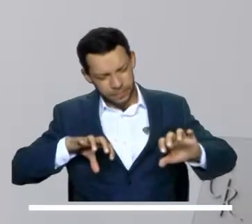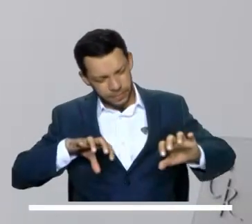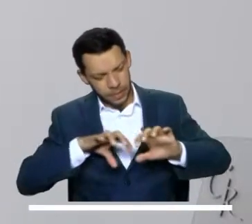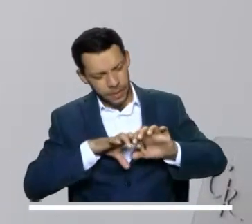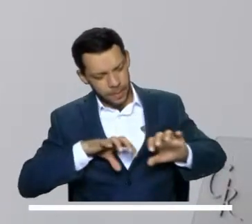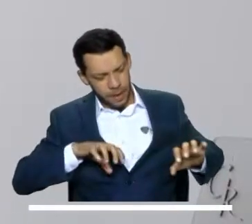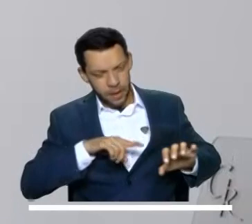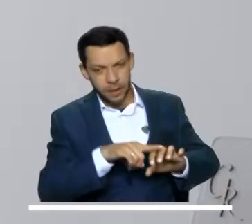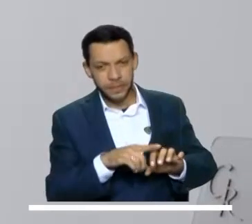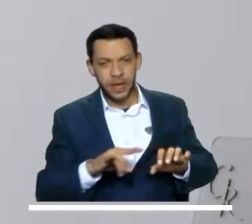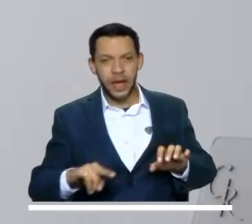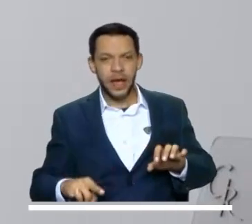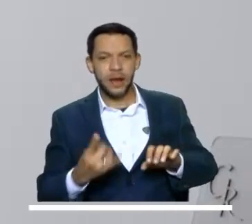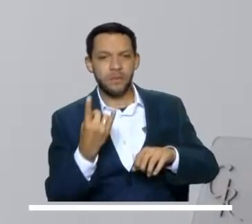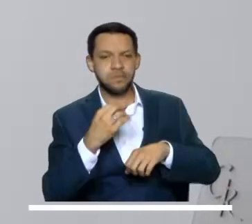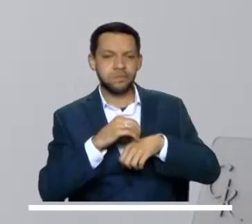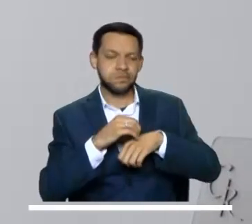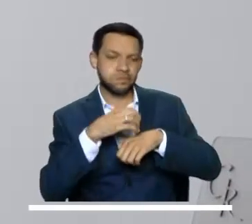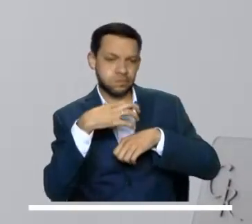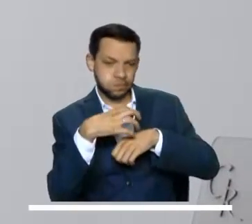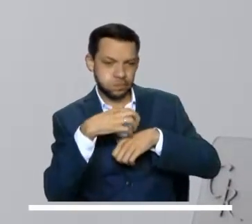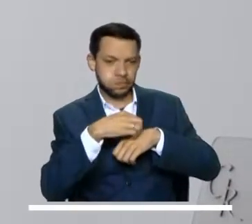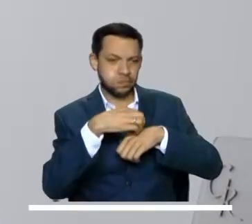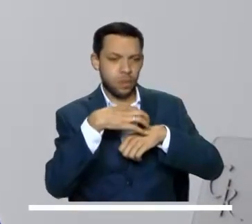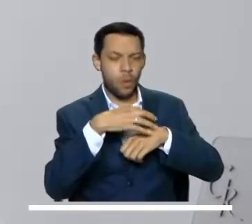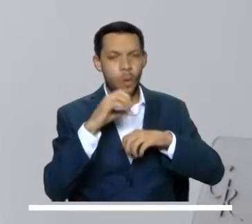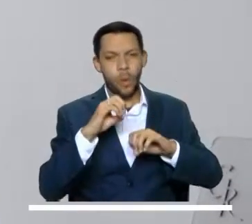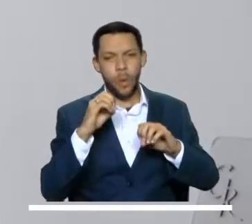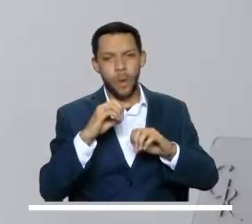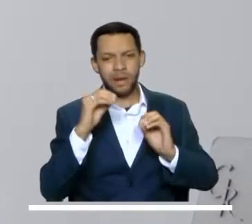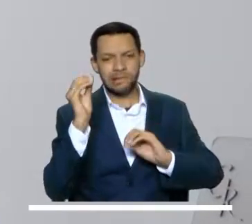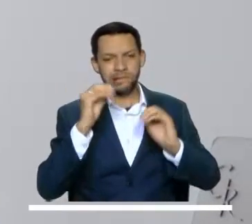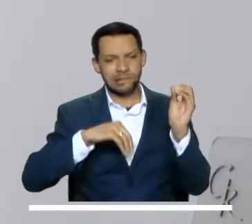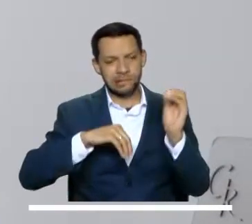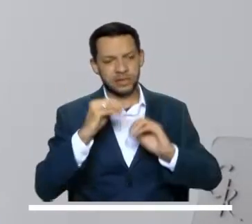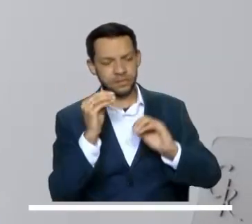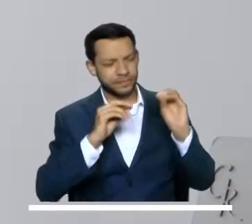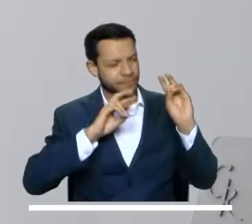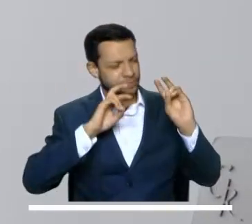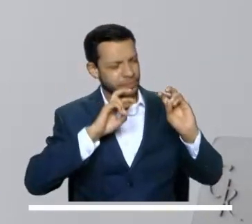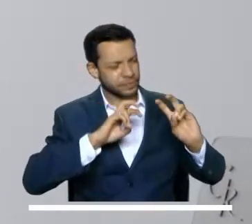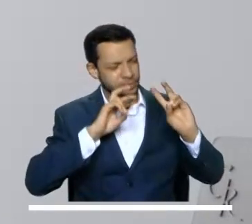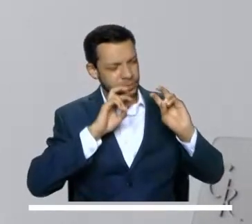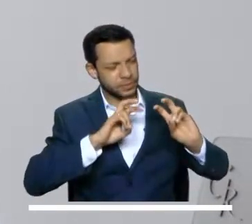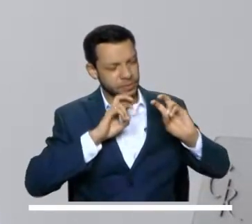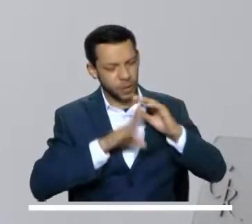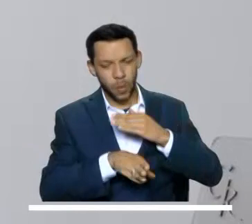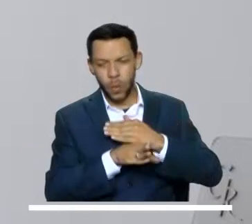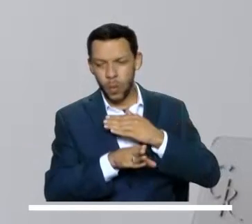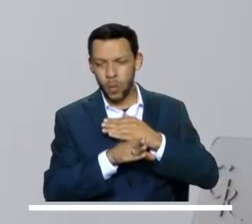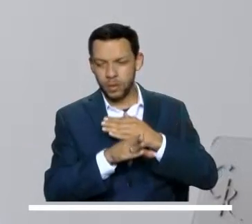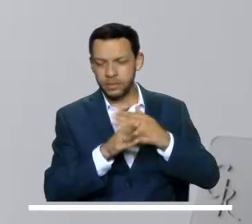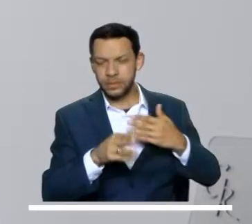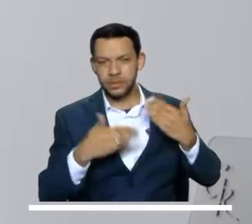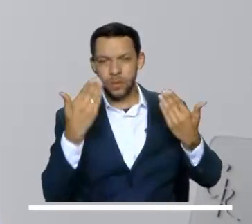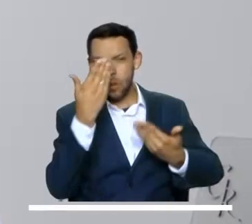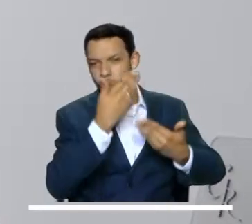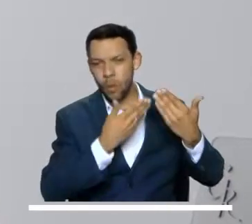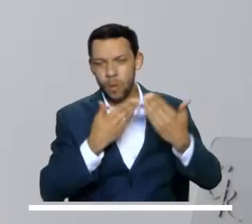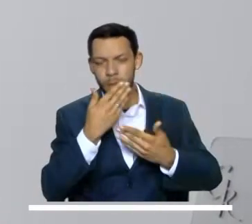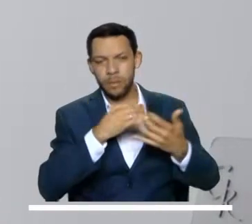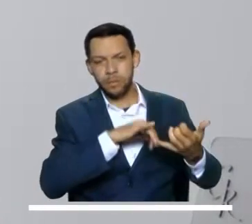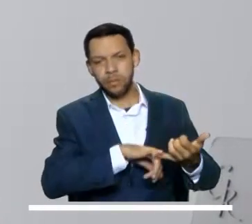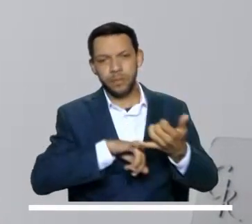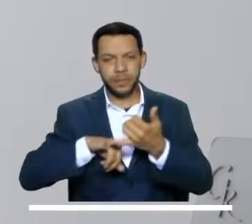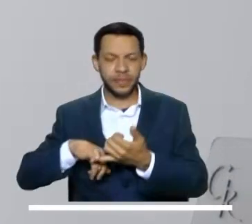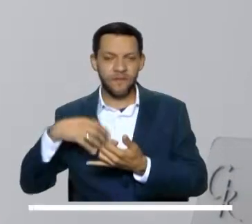ulceraciones, tumoraciones o un mal funcionamiento cuando el órgano estructuralmente se encuentra bien pero funciona mal, asociado a enfermedades de